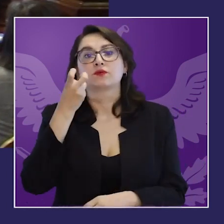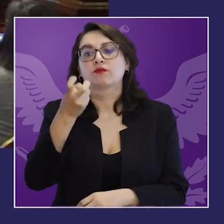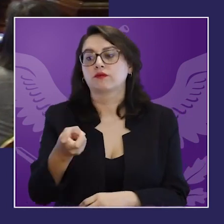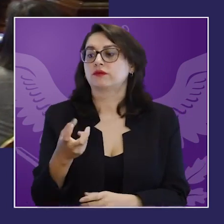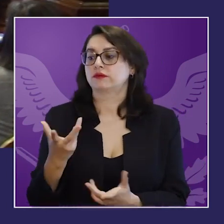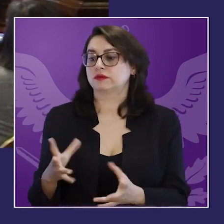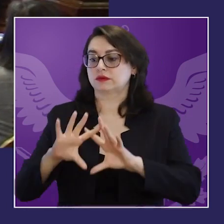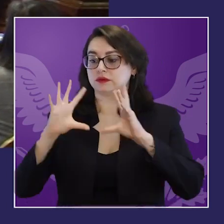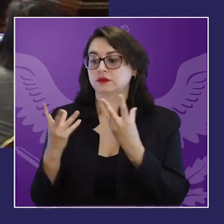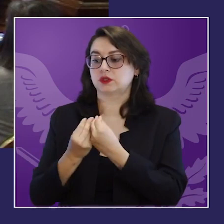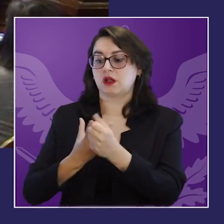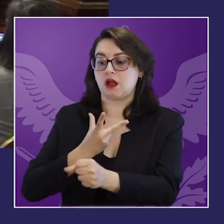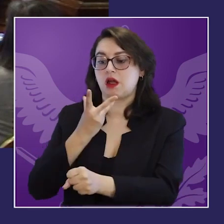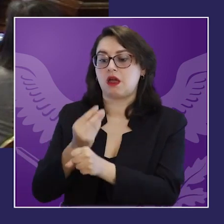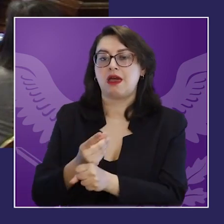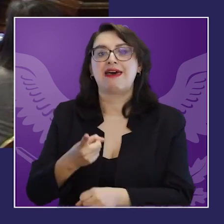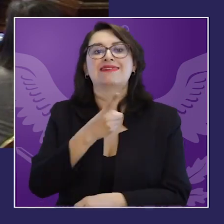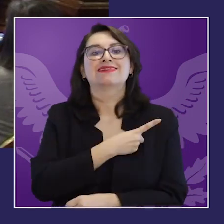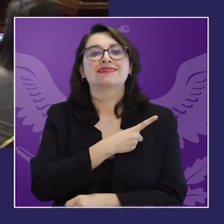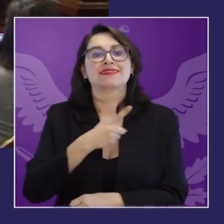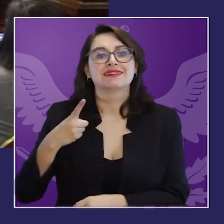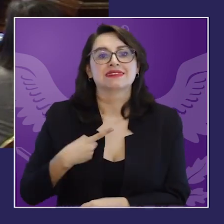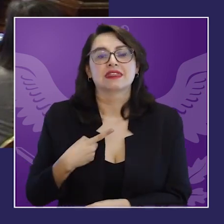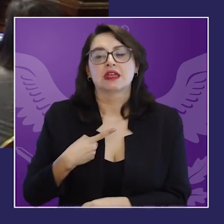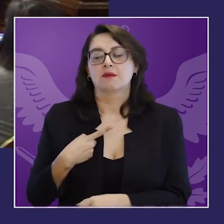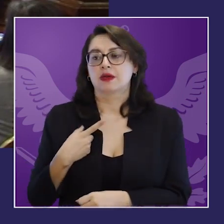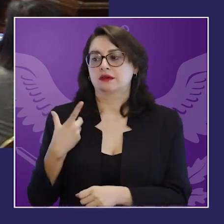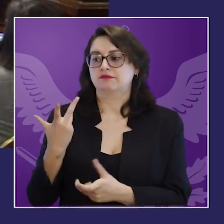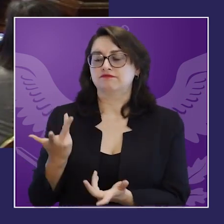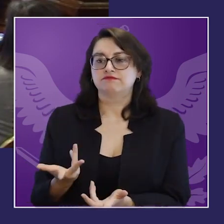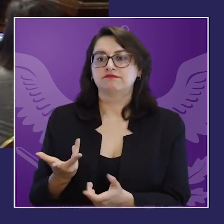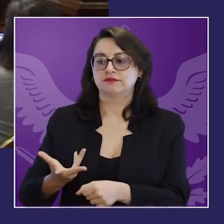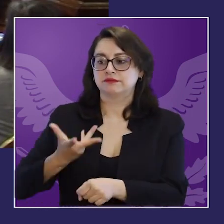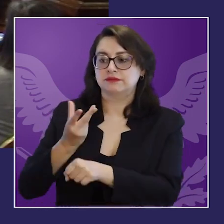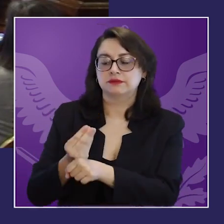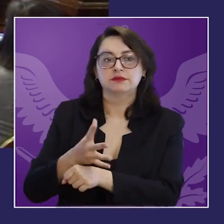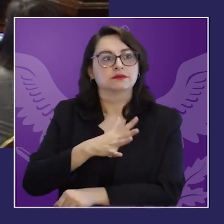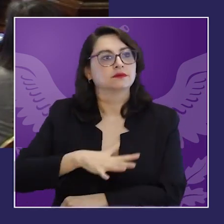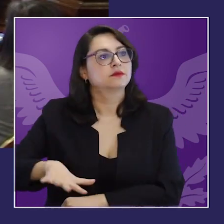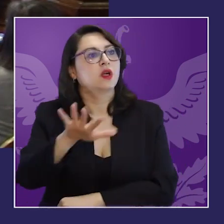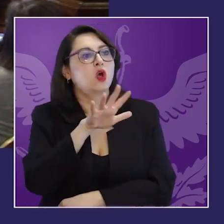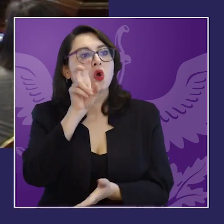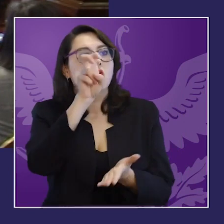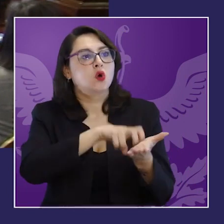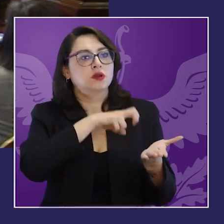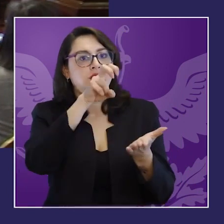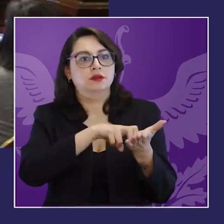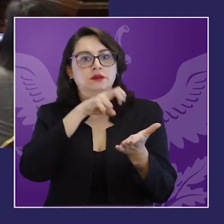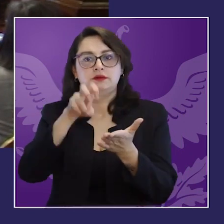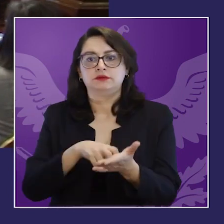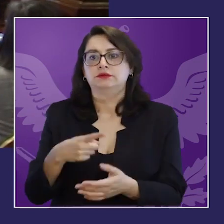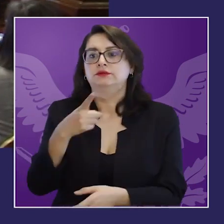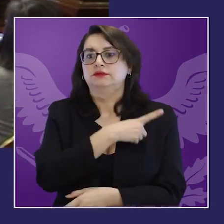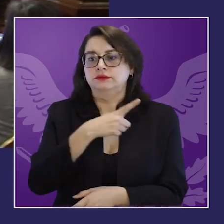Campo Algodonero, la Corte hace hincapié en que la reparación integral debe tener un efecto no solo